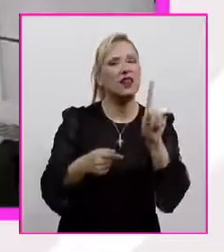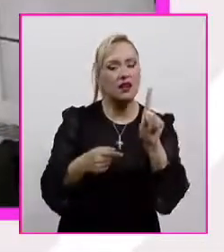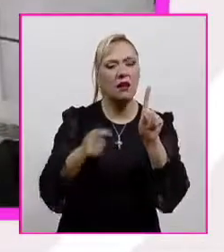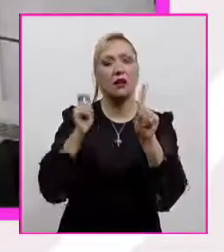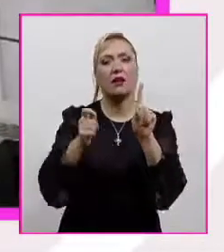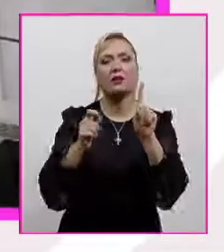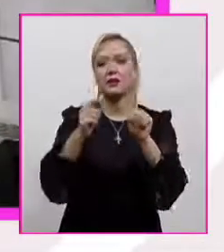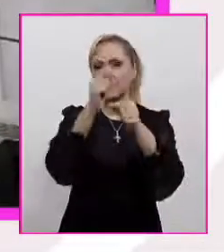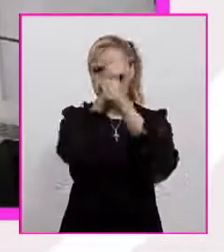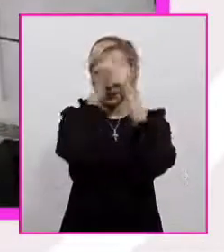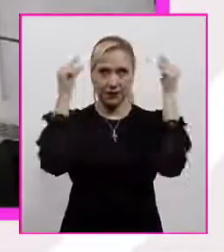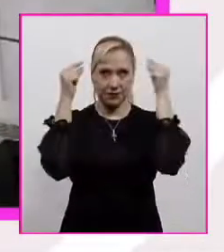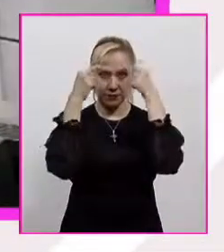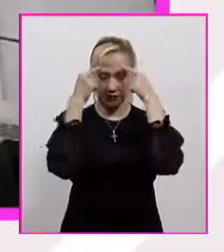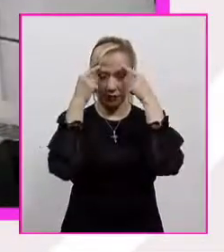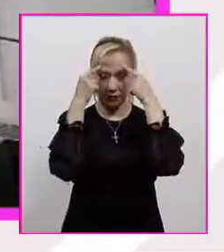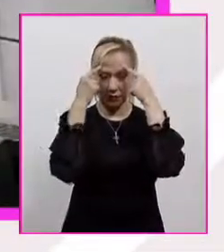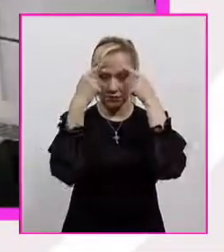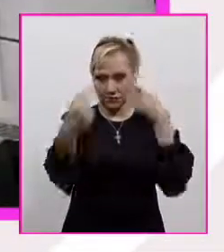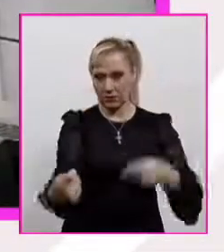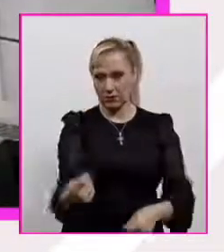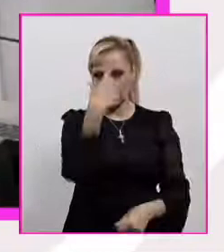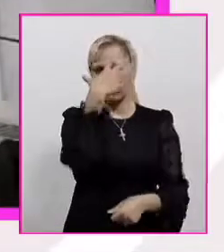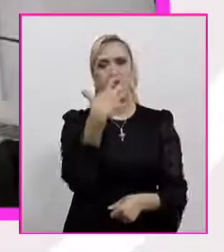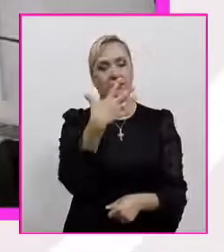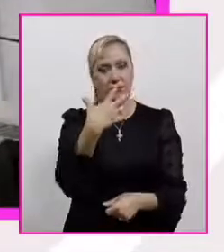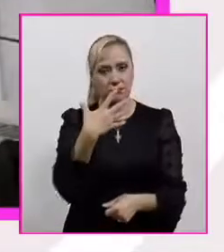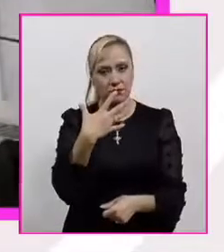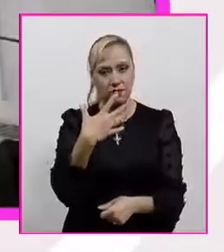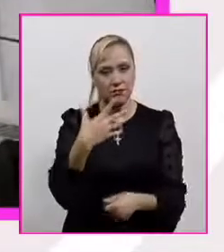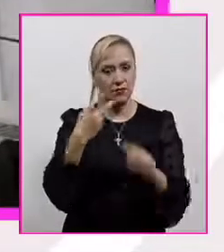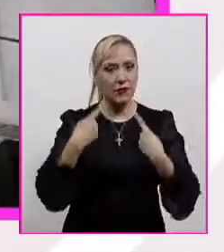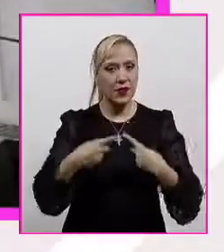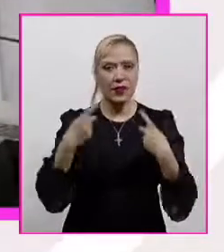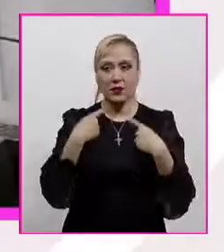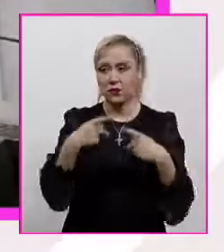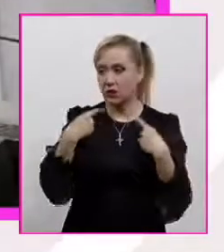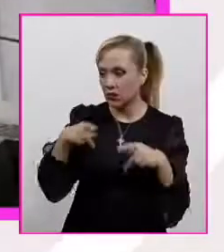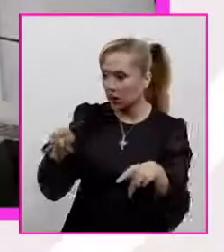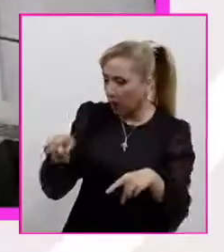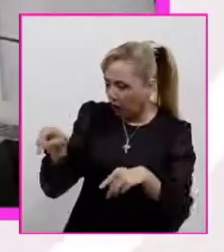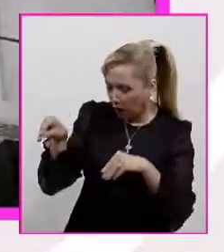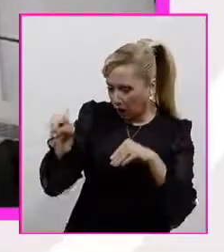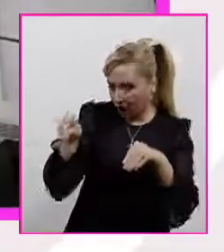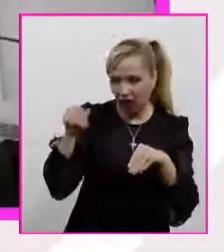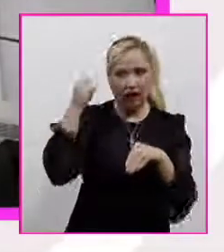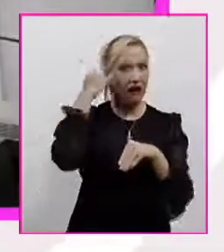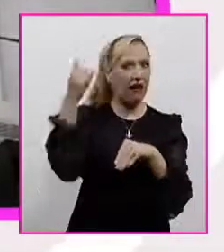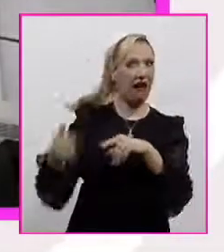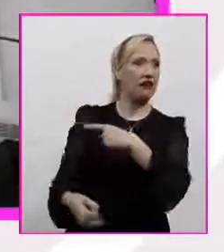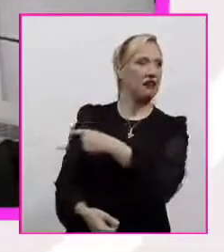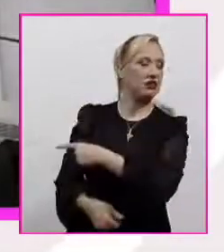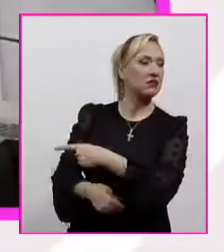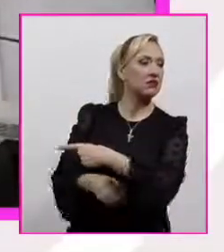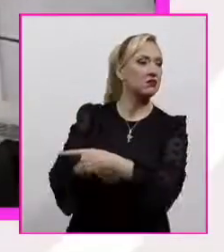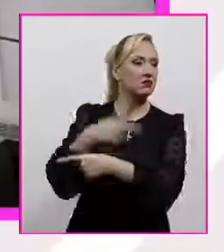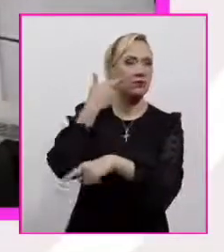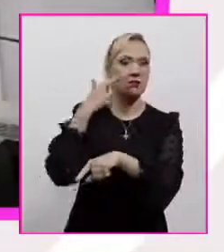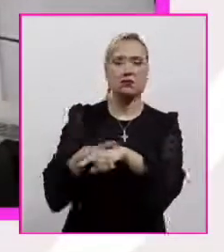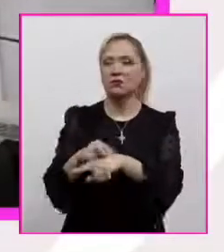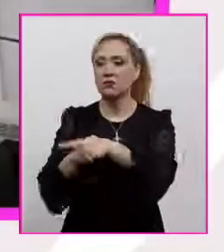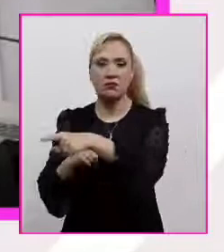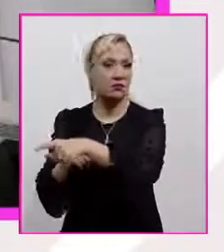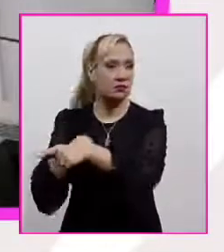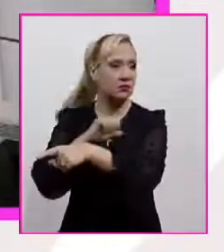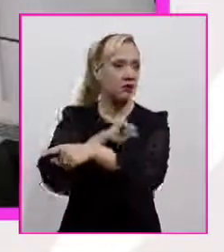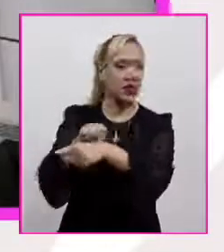las etiquetas que existen hacia las personas en situación de movilidad. Uno segundo, que tiene que ver con el desconocimiento respecto